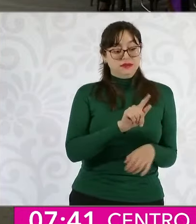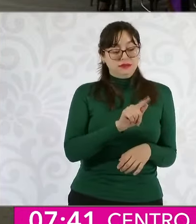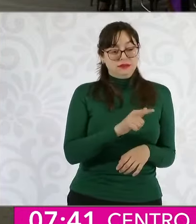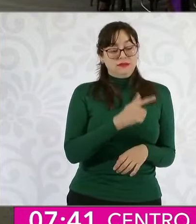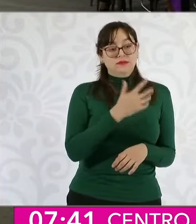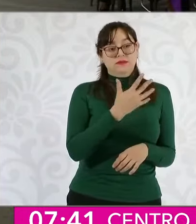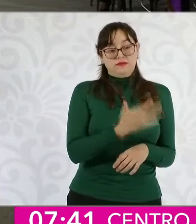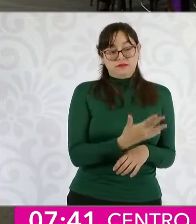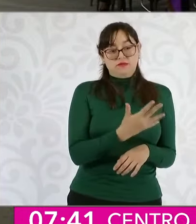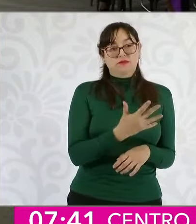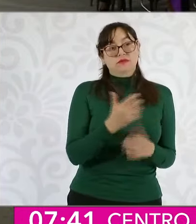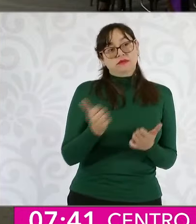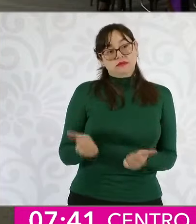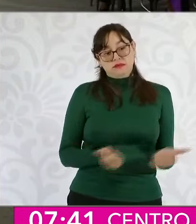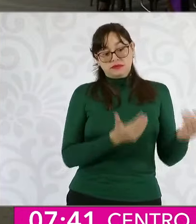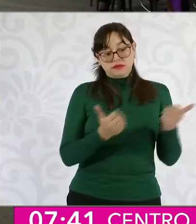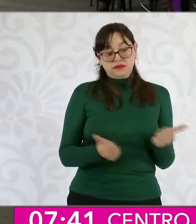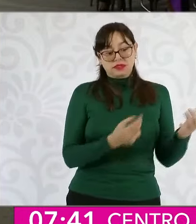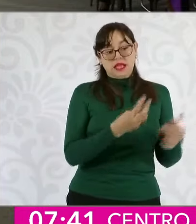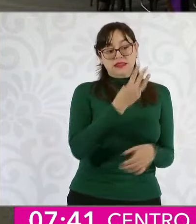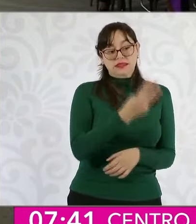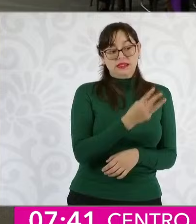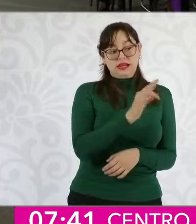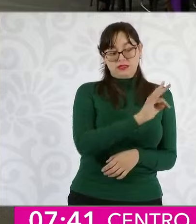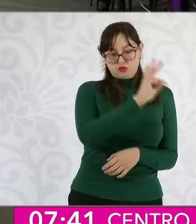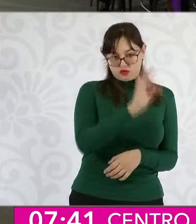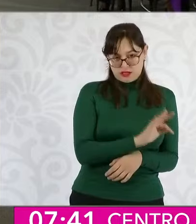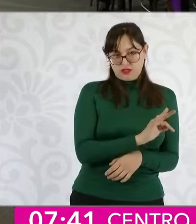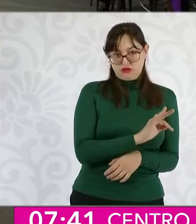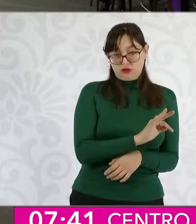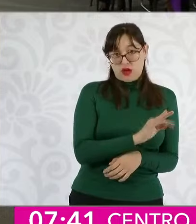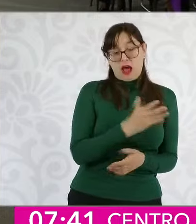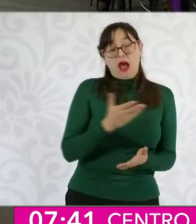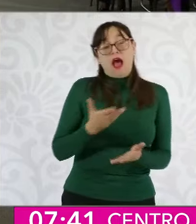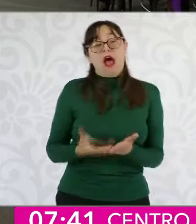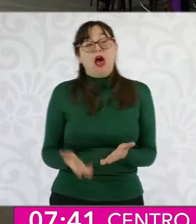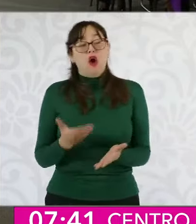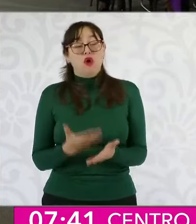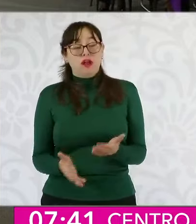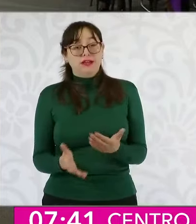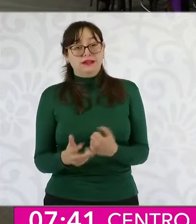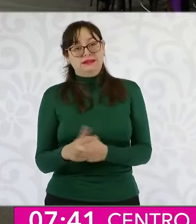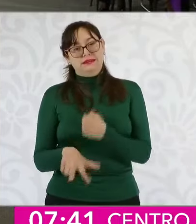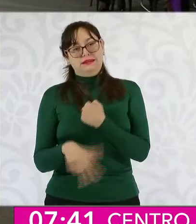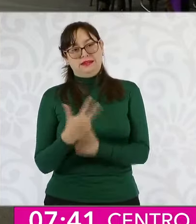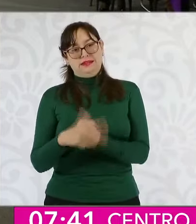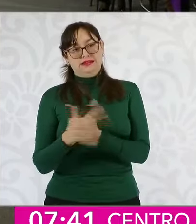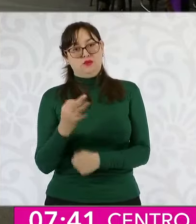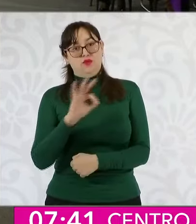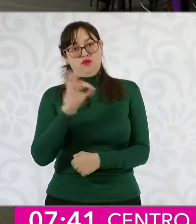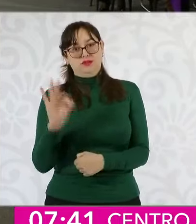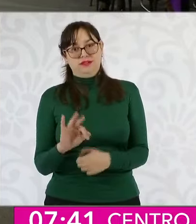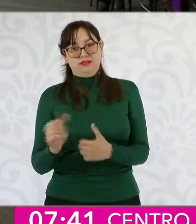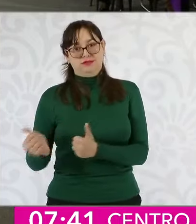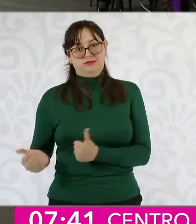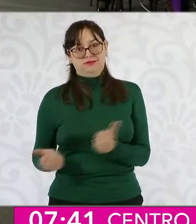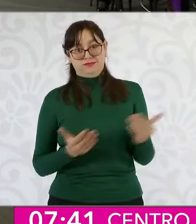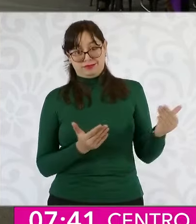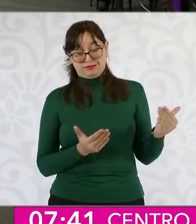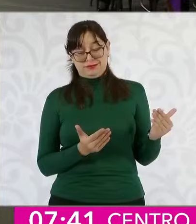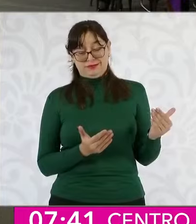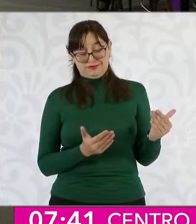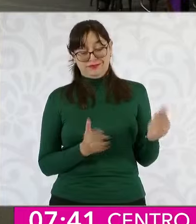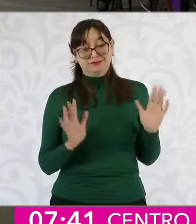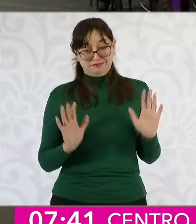3.4% de su Producto Interno Bruto y hoy importa 12.7%, casi 13, o sea, 4 veces más